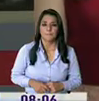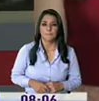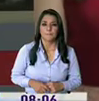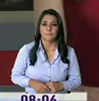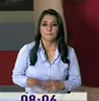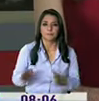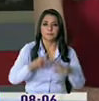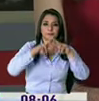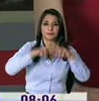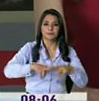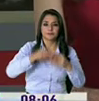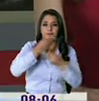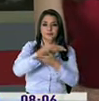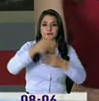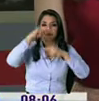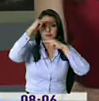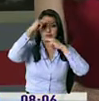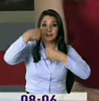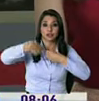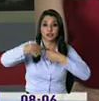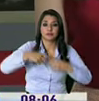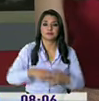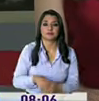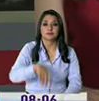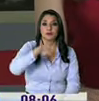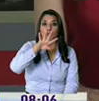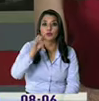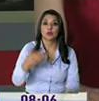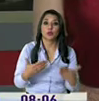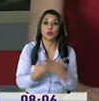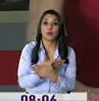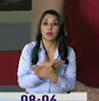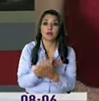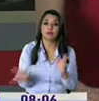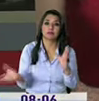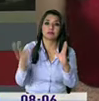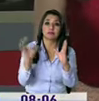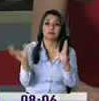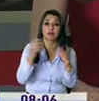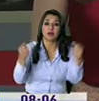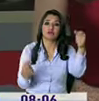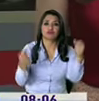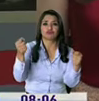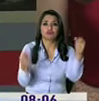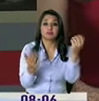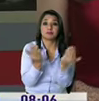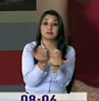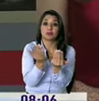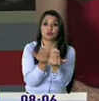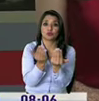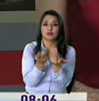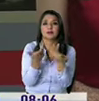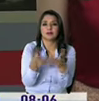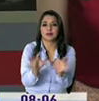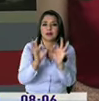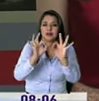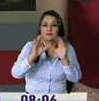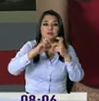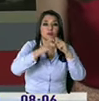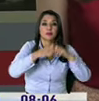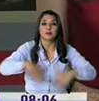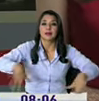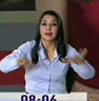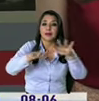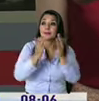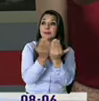Vamos a revisar noticias de la capital. Les contamos que 40 nuevos recolectores de carga posterior se integrarán a la flota de Maceo para solucionar los